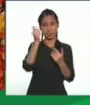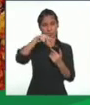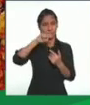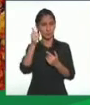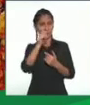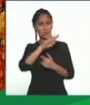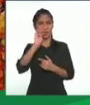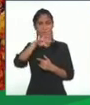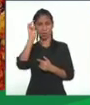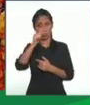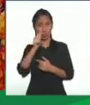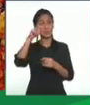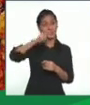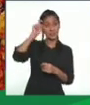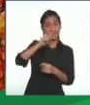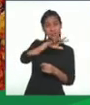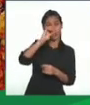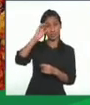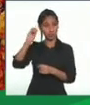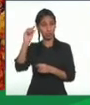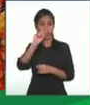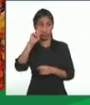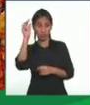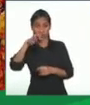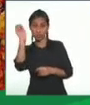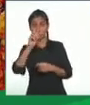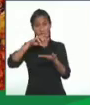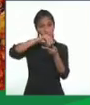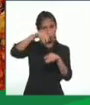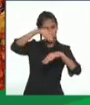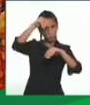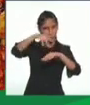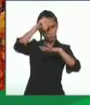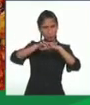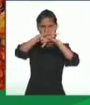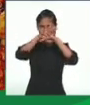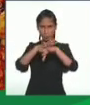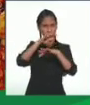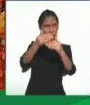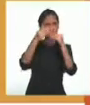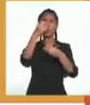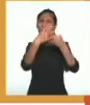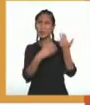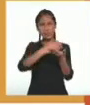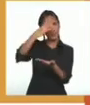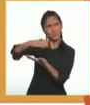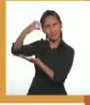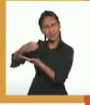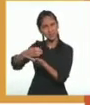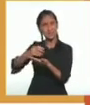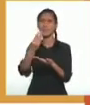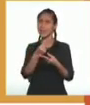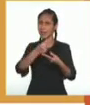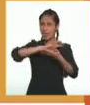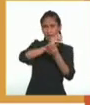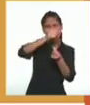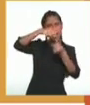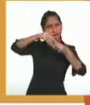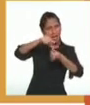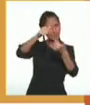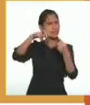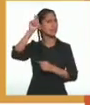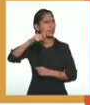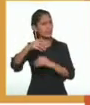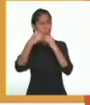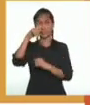de harina. Si una taza contiene 1/4 de kilogramo de harina, ¿cuántas tazas de harina se necesitan? Se necesitan 2 tazas.